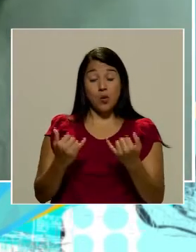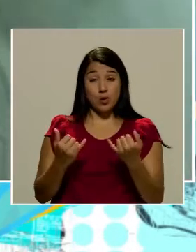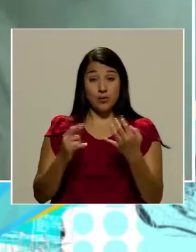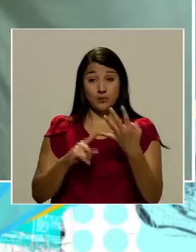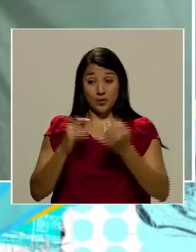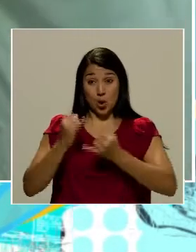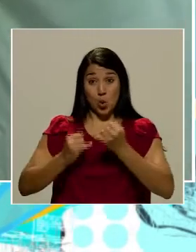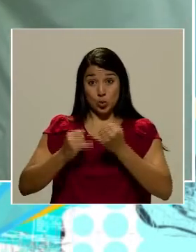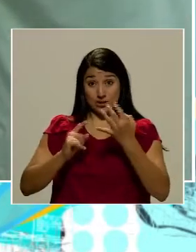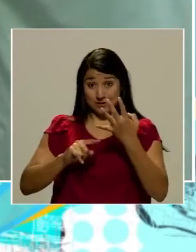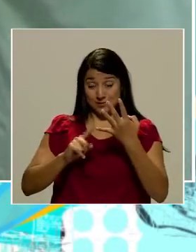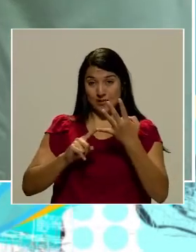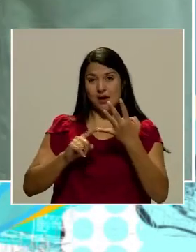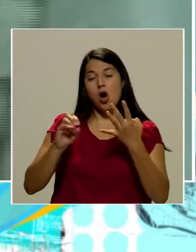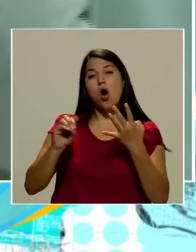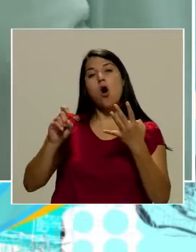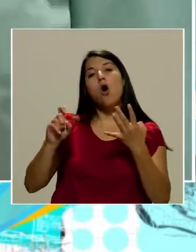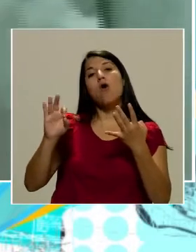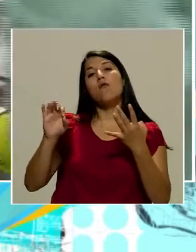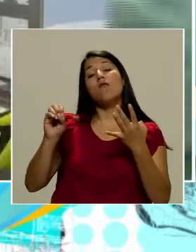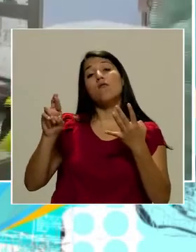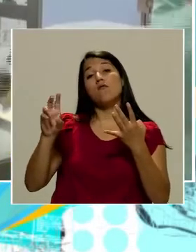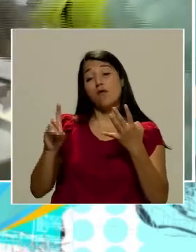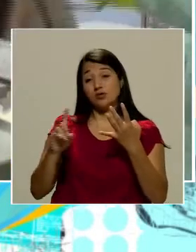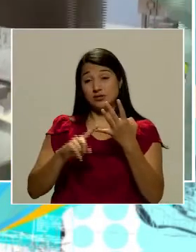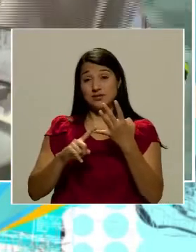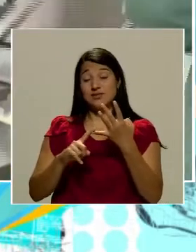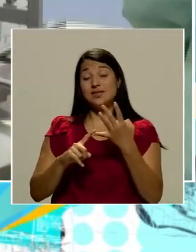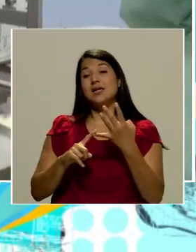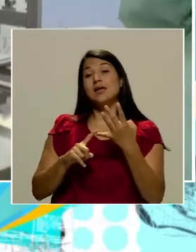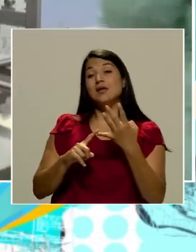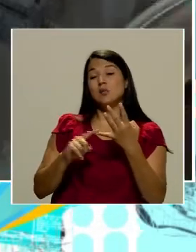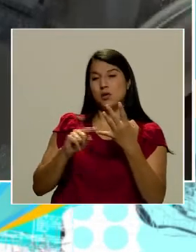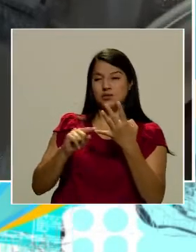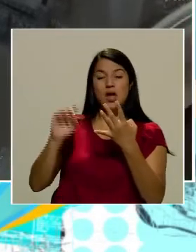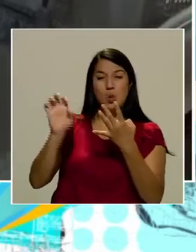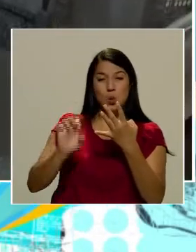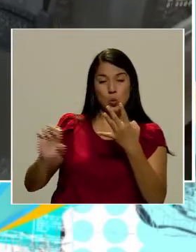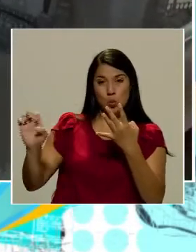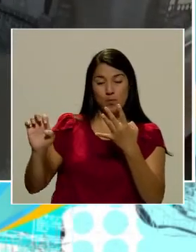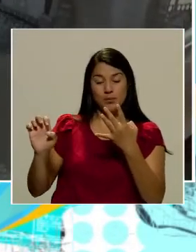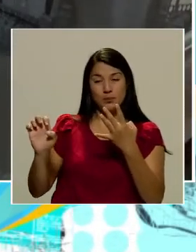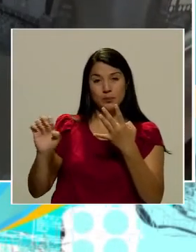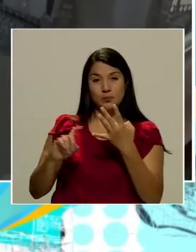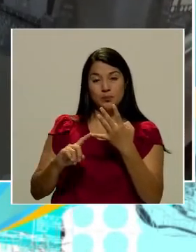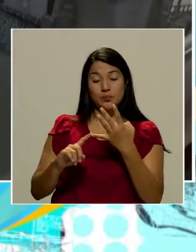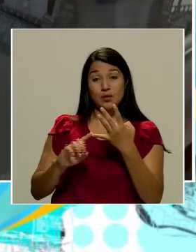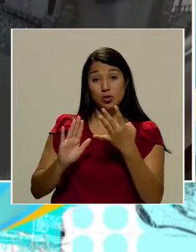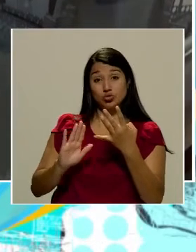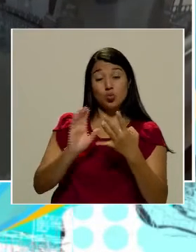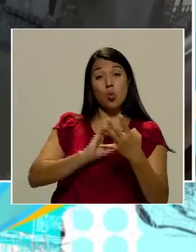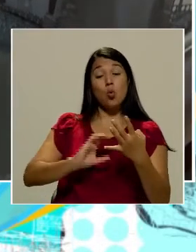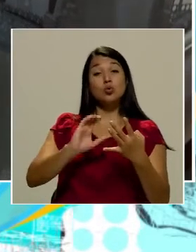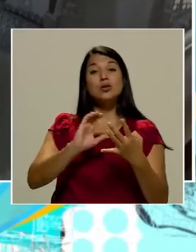la última que le acabo de mencionar, la de Oxford y AstraZeneca, la Comisión Europea de Medicamentos va a hacer